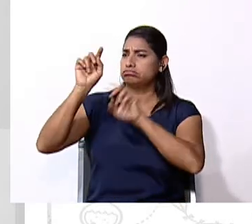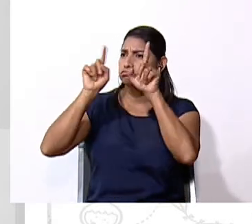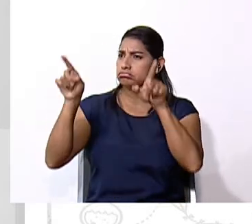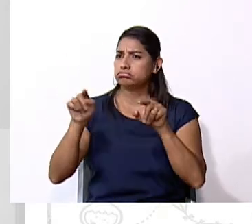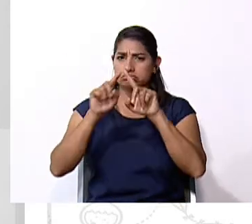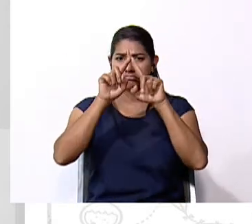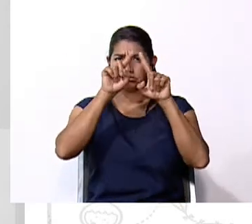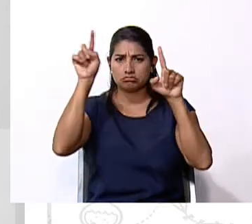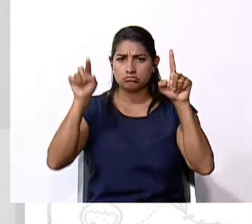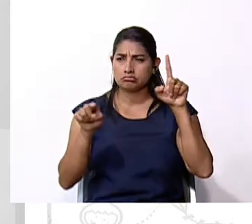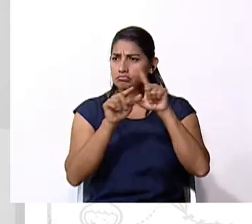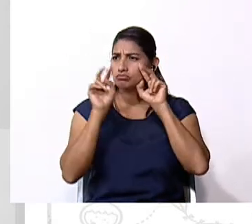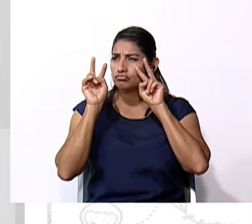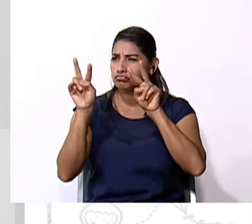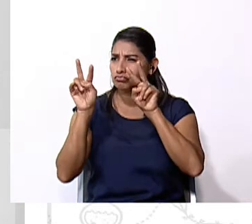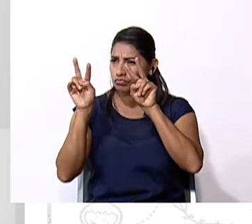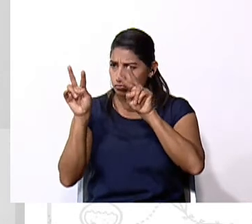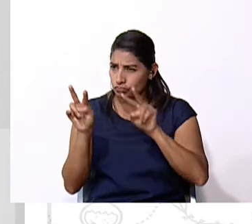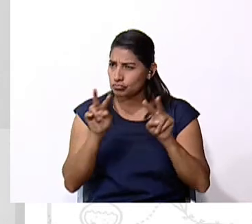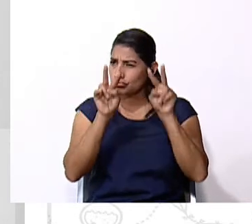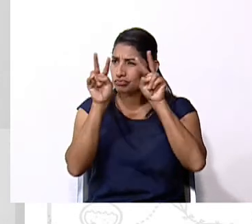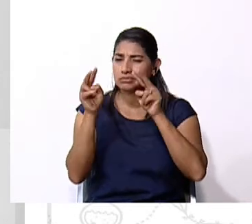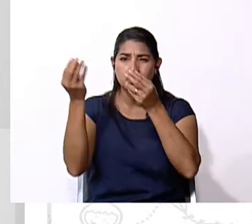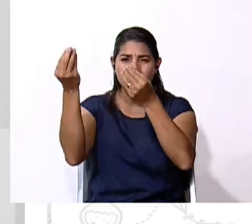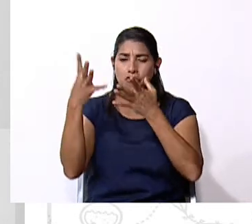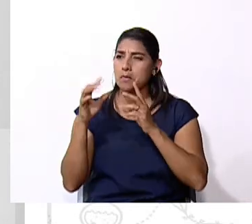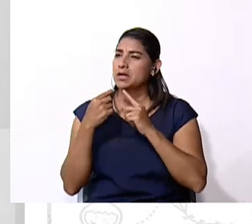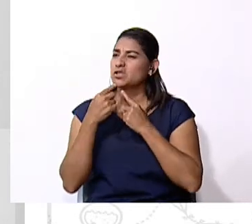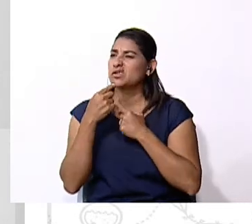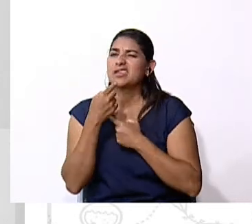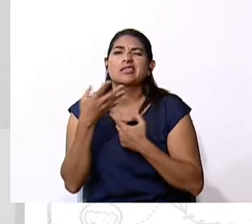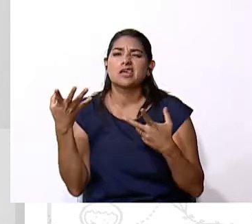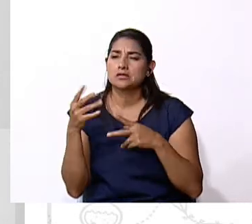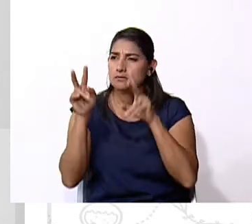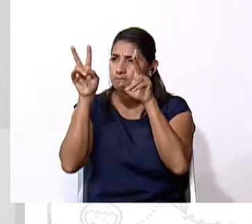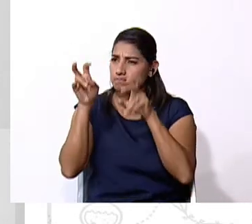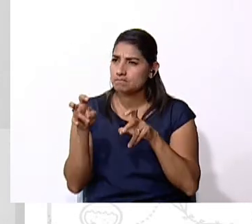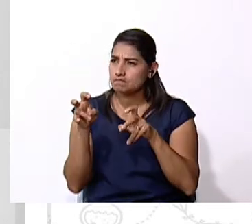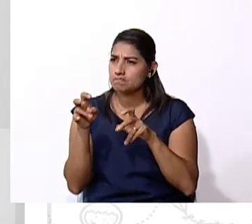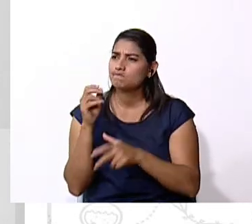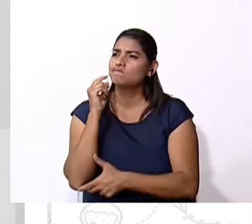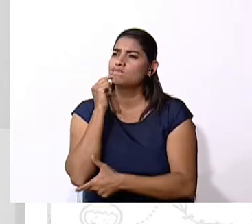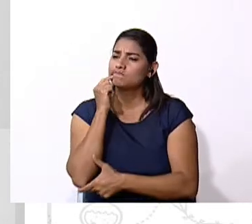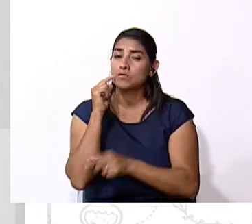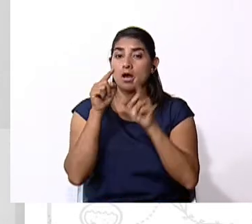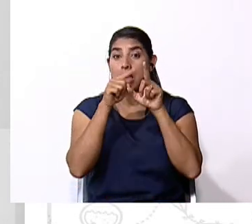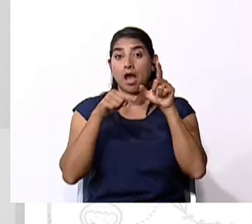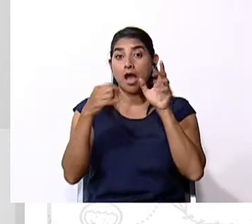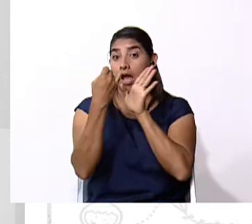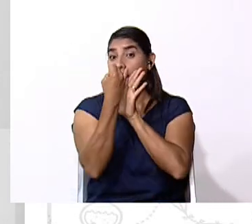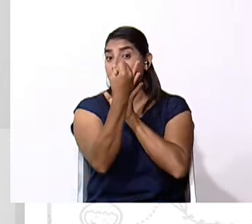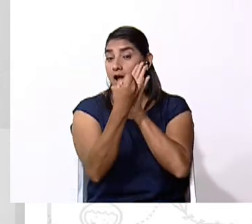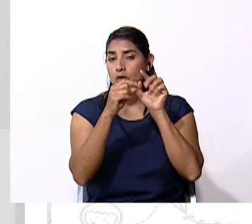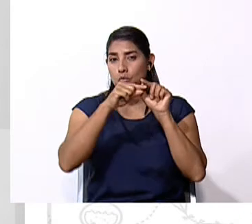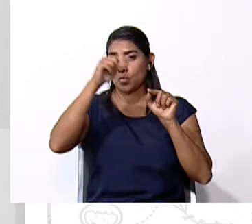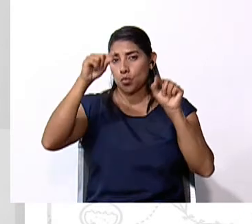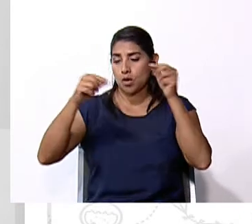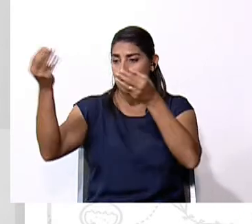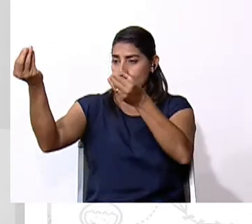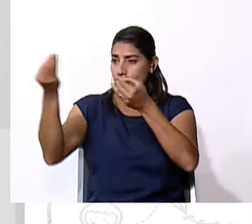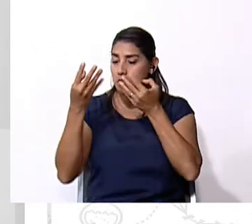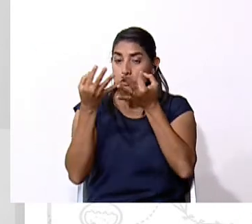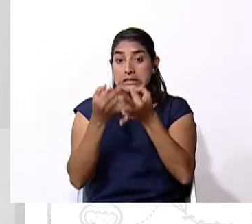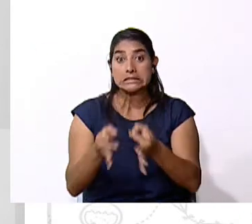gráfico, yo debo de analizar la información que contiene. Es que los gráficos nos muestran datos